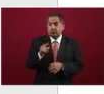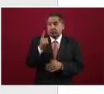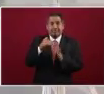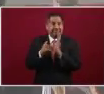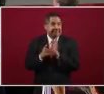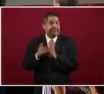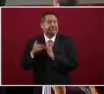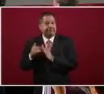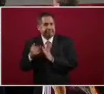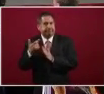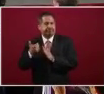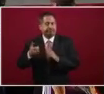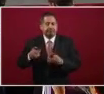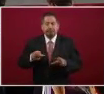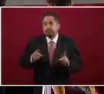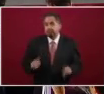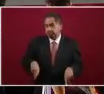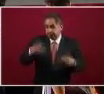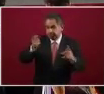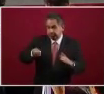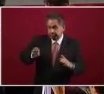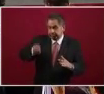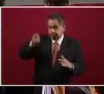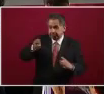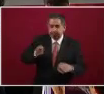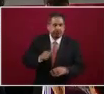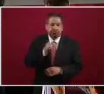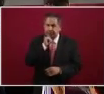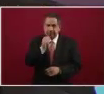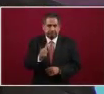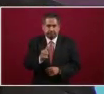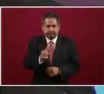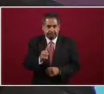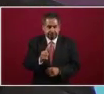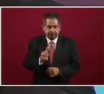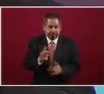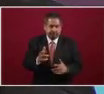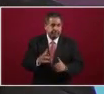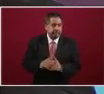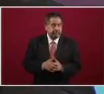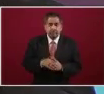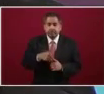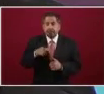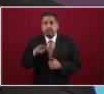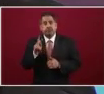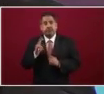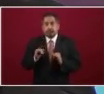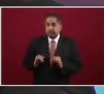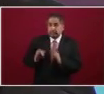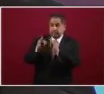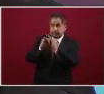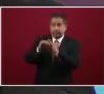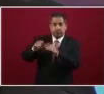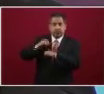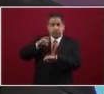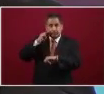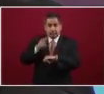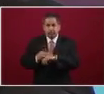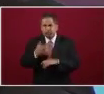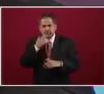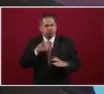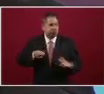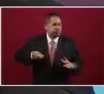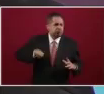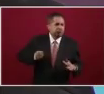precio inicial. Esos no se vendieron. No obstante, nosotros para el instituto, para devolverle al pueblo robado, lo consideramos como una buena